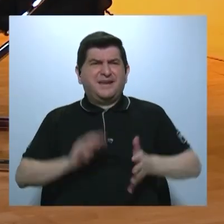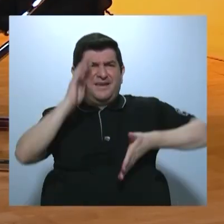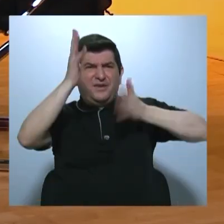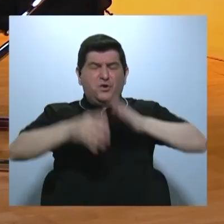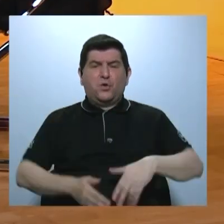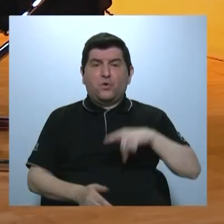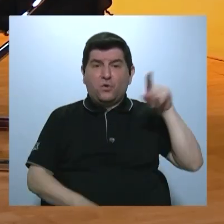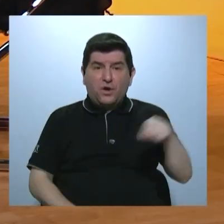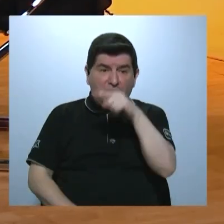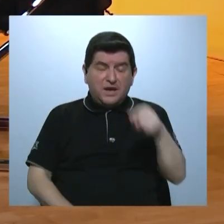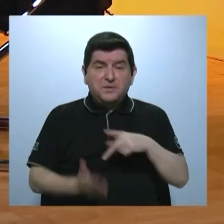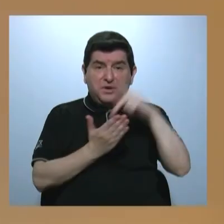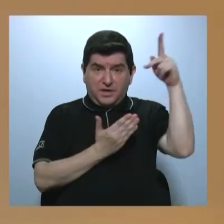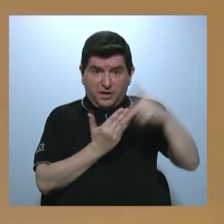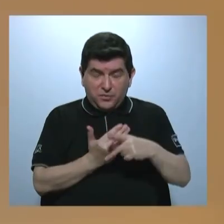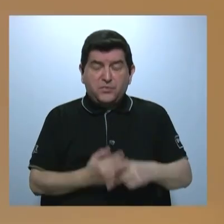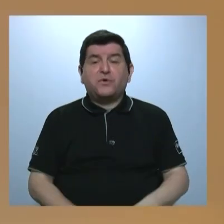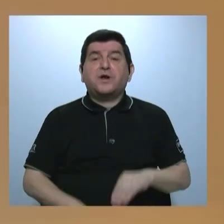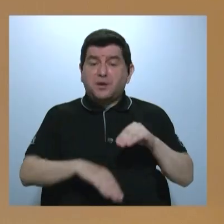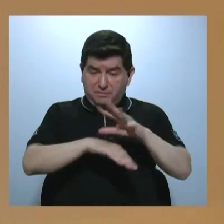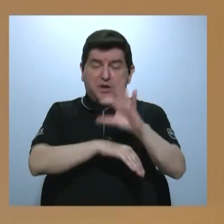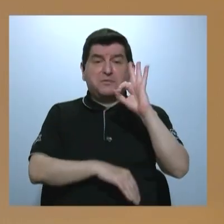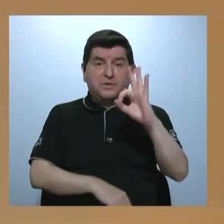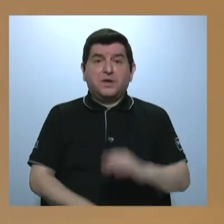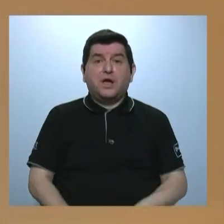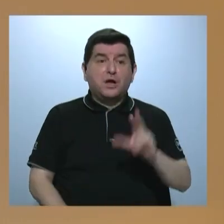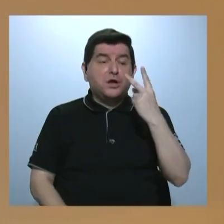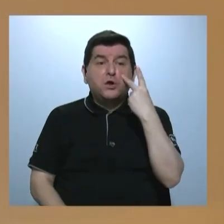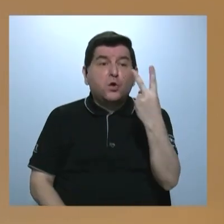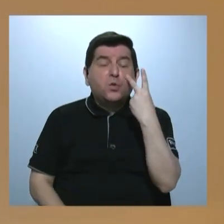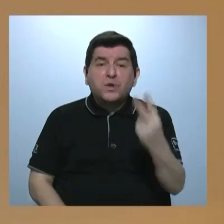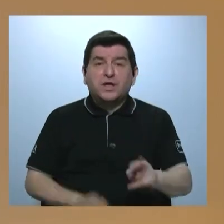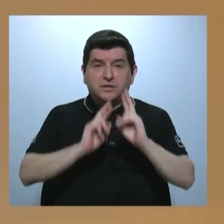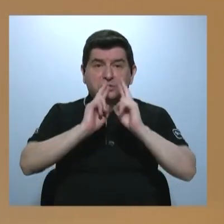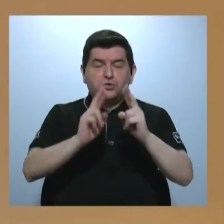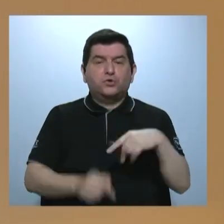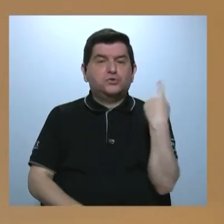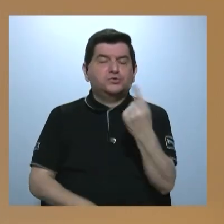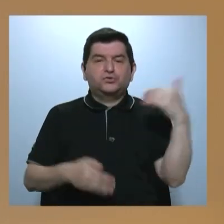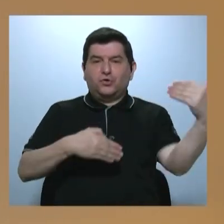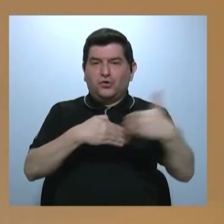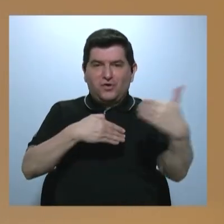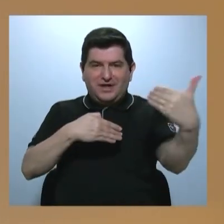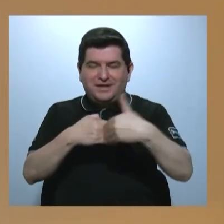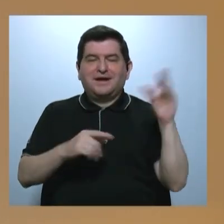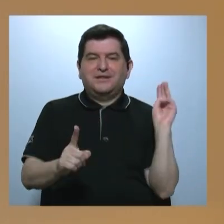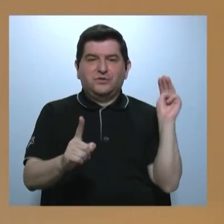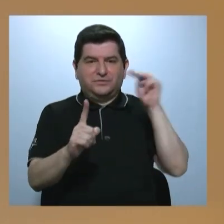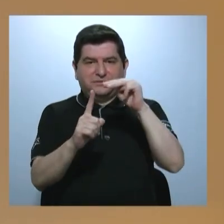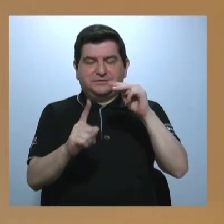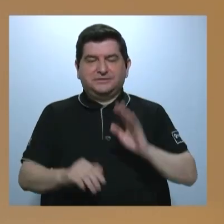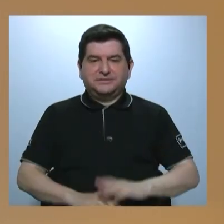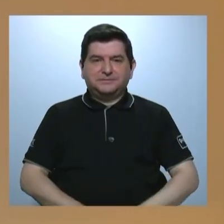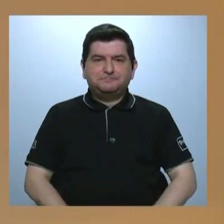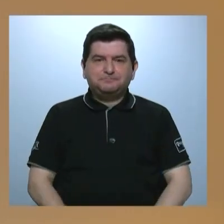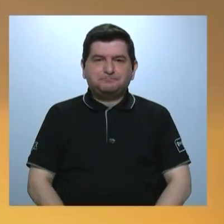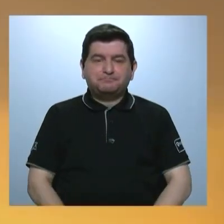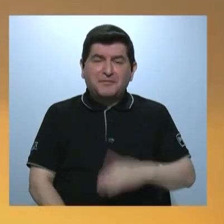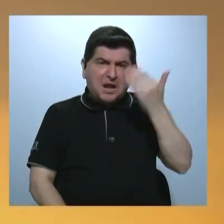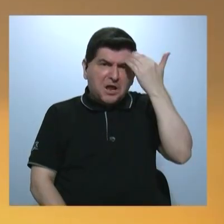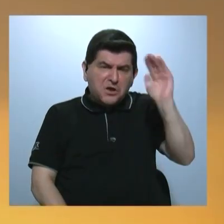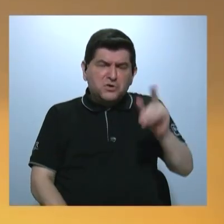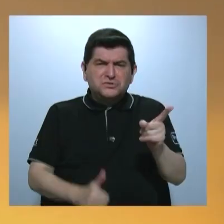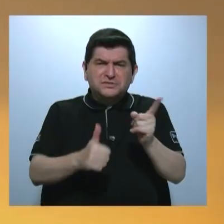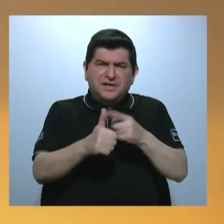académico que estaba teniendo resultados sin haber visto esos resultados y nada más atacando el mensaje. Y no sé si en el